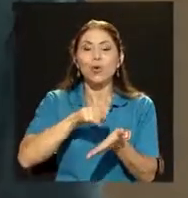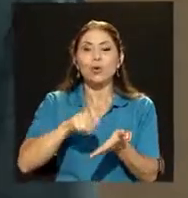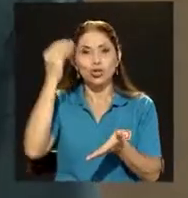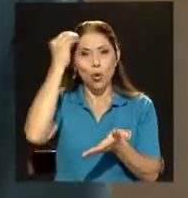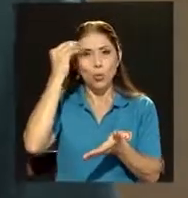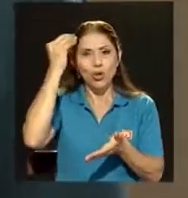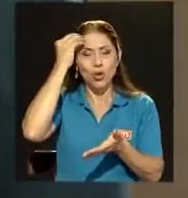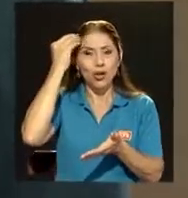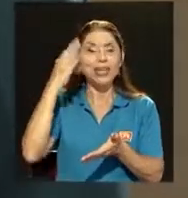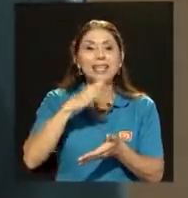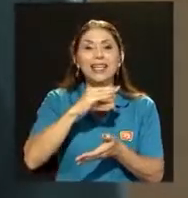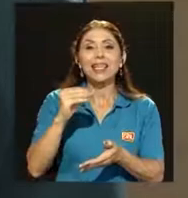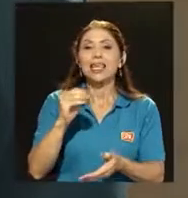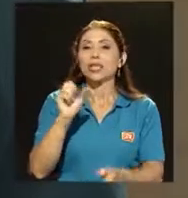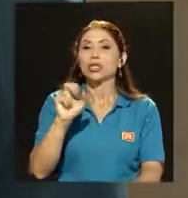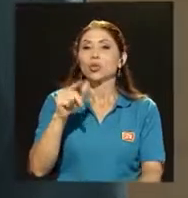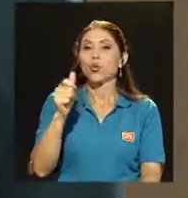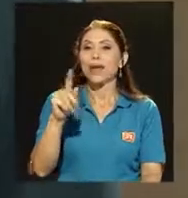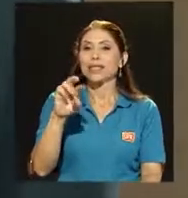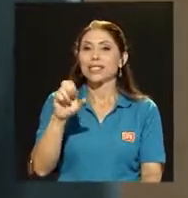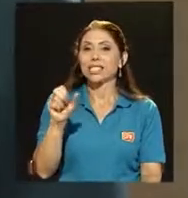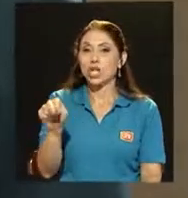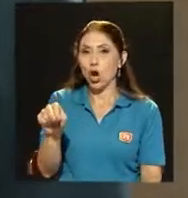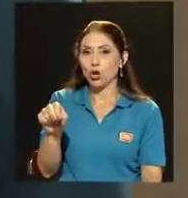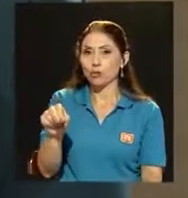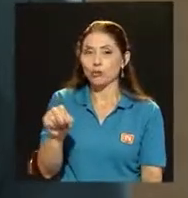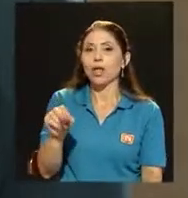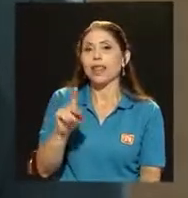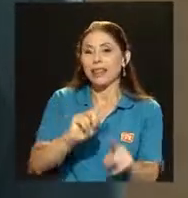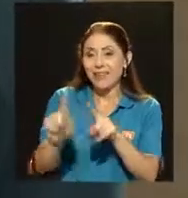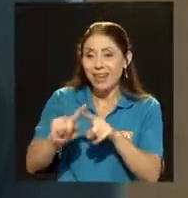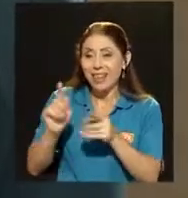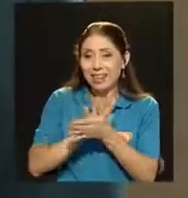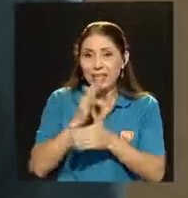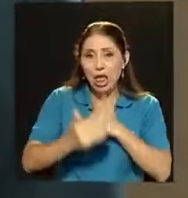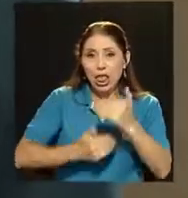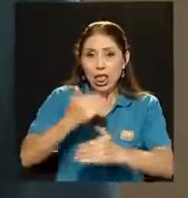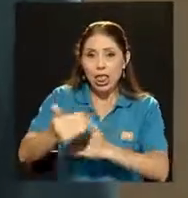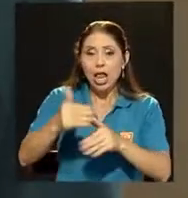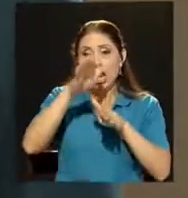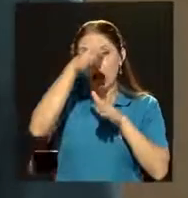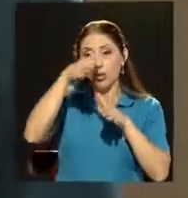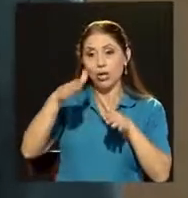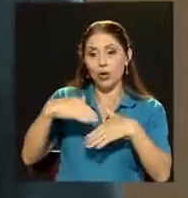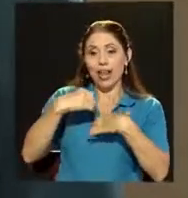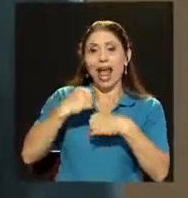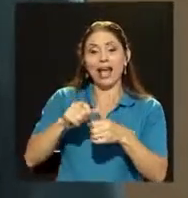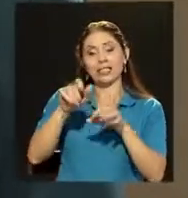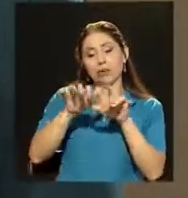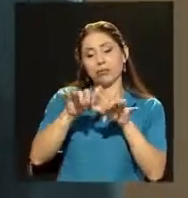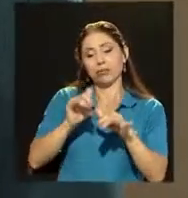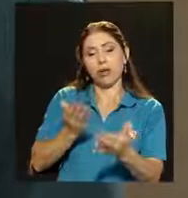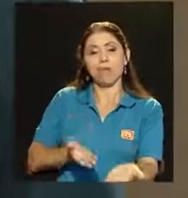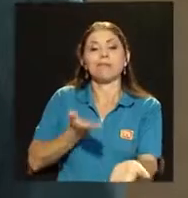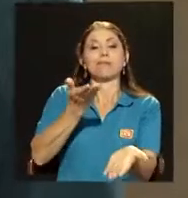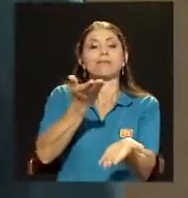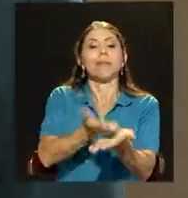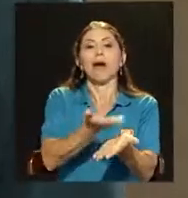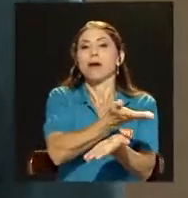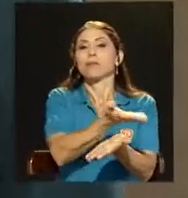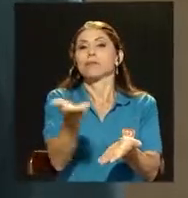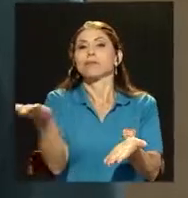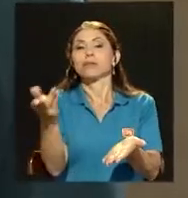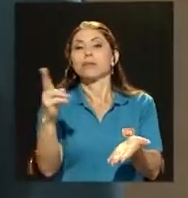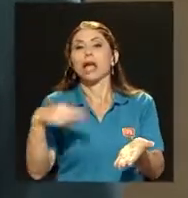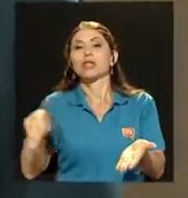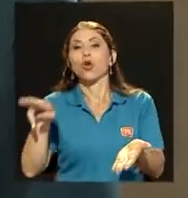que la Contraloría escribe y pone sobre la mesa para debate nacional. En esta ocasión, uno de los temas